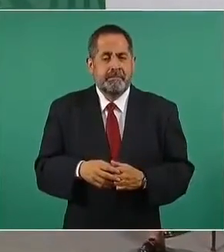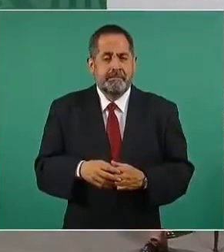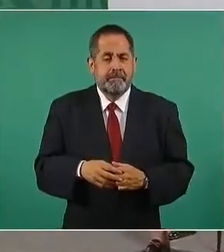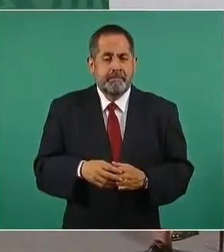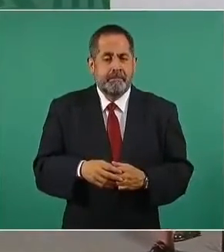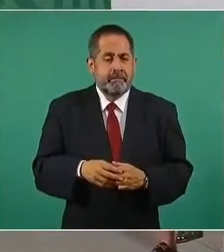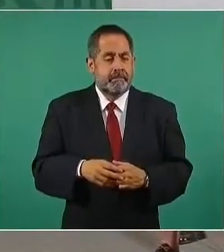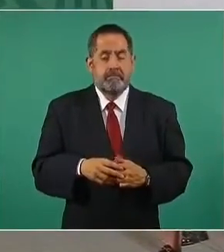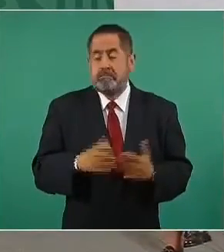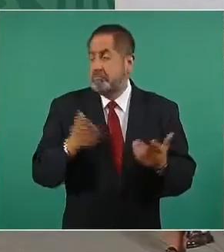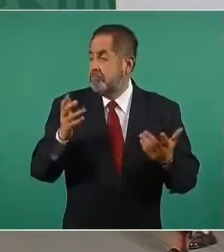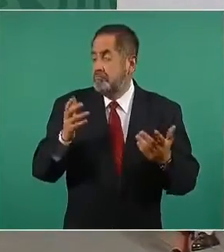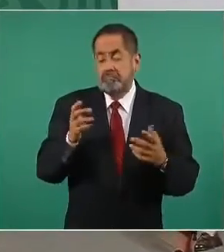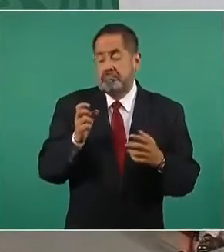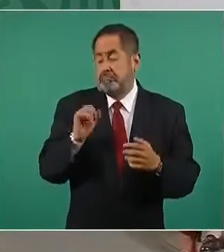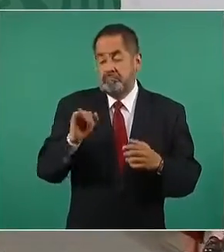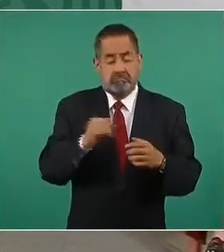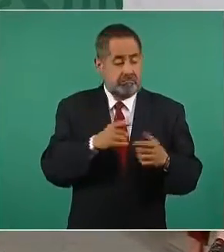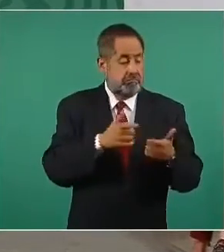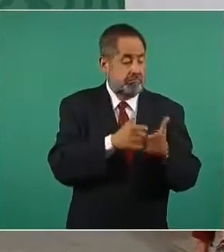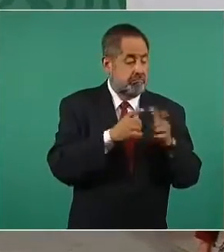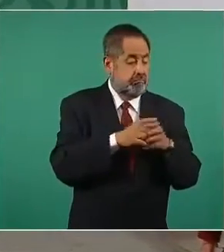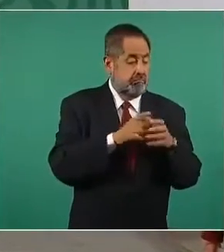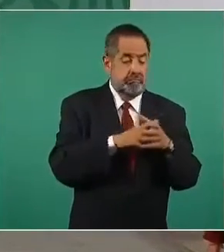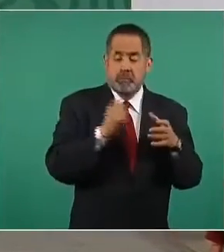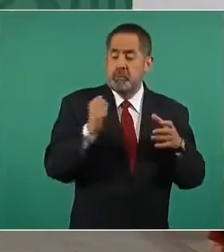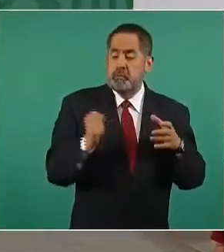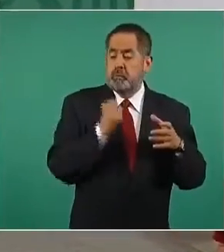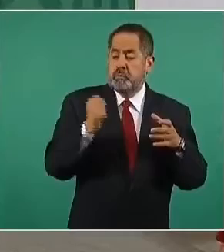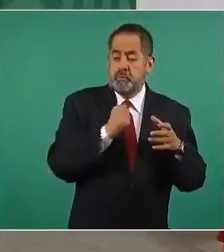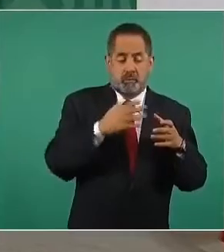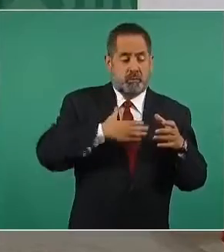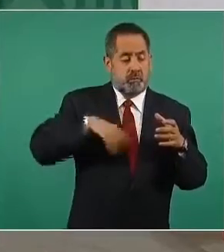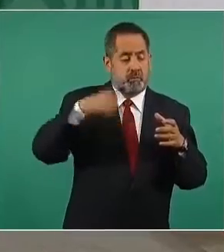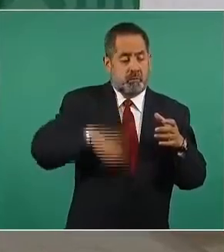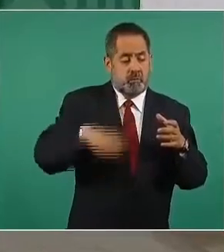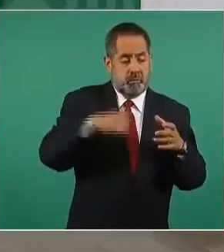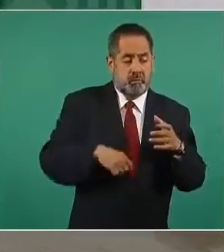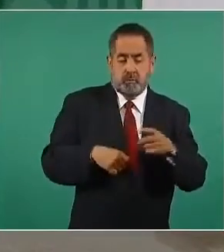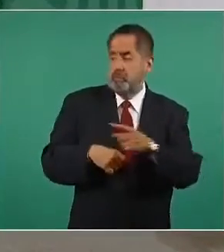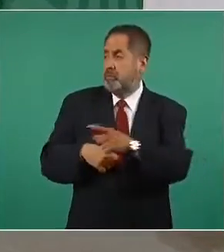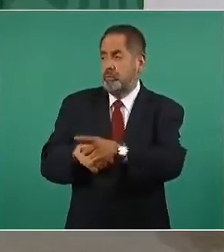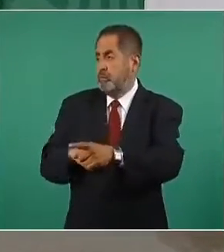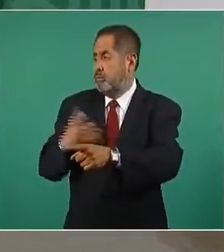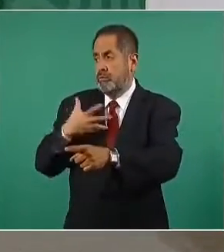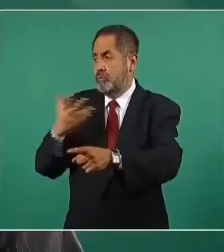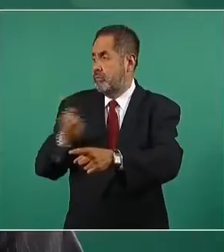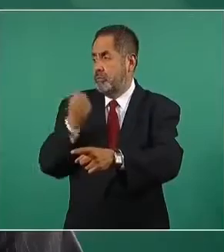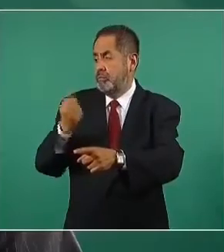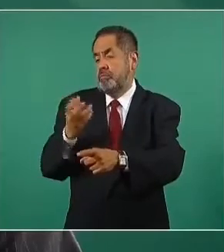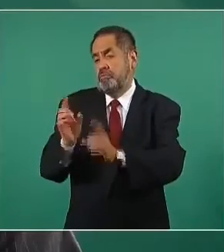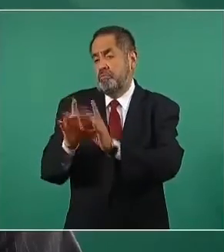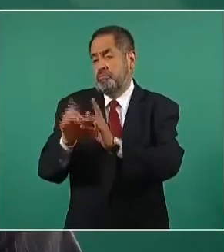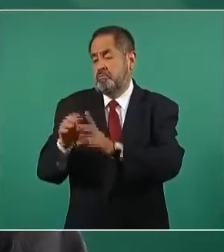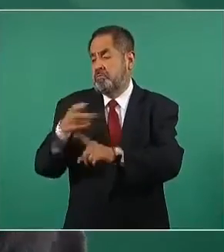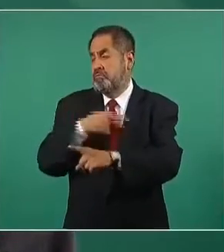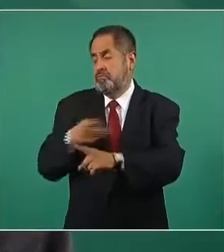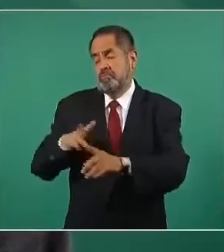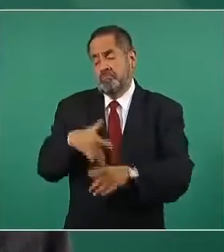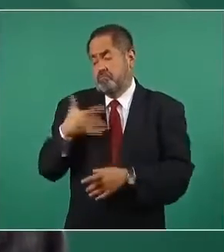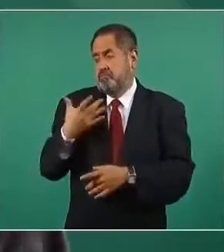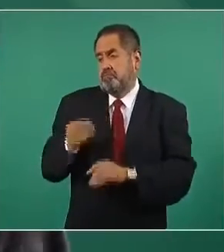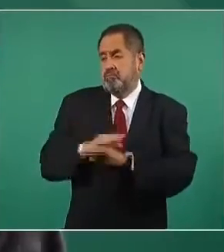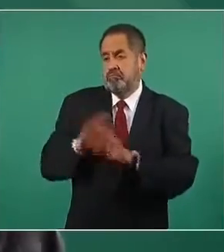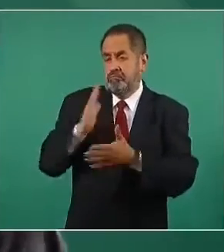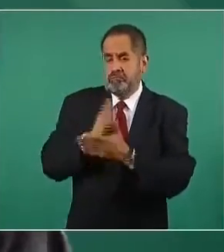de suerte y son afortunados, y otros no, y hay que entenderlo así, y